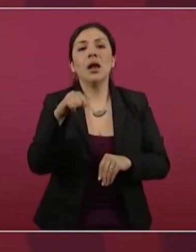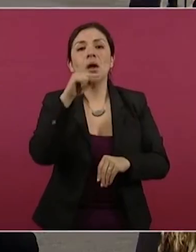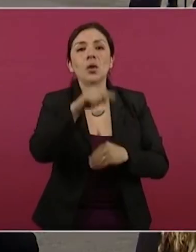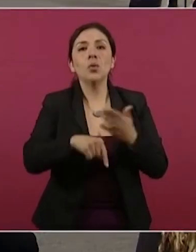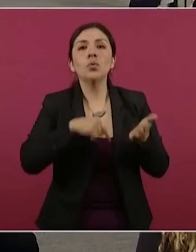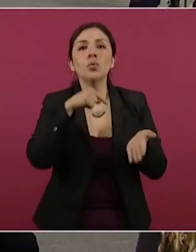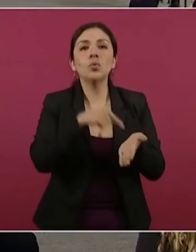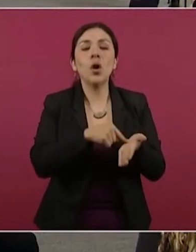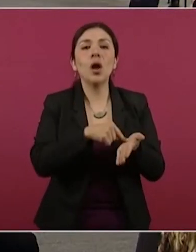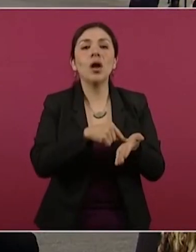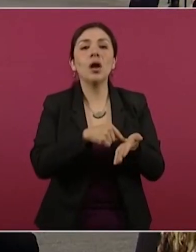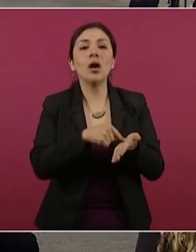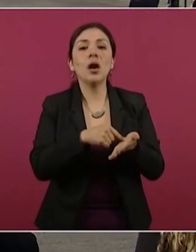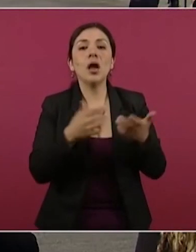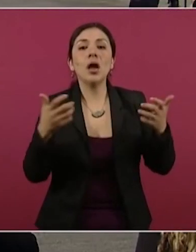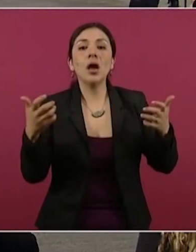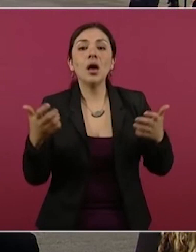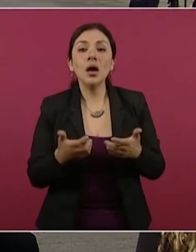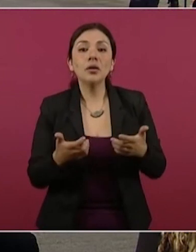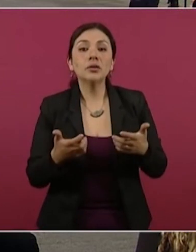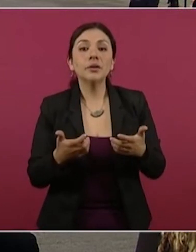de